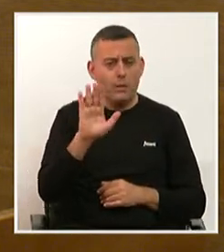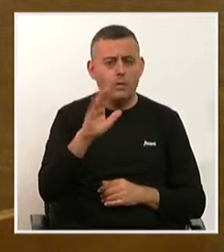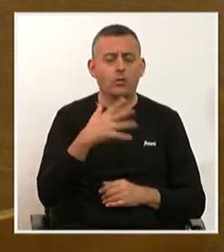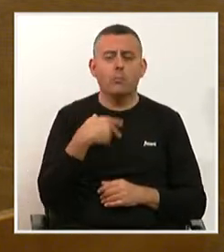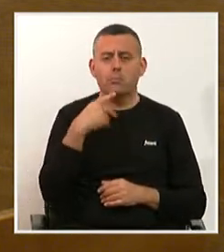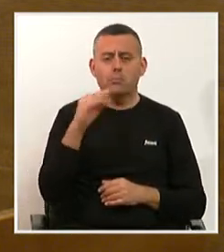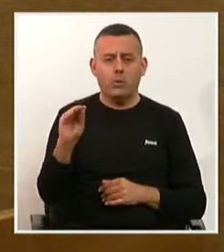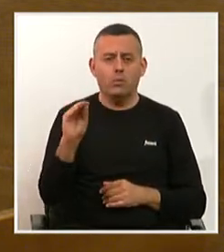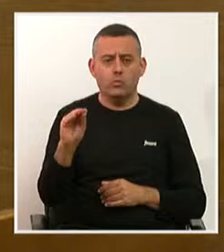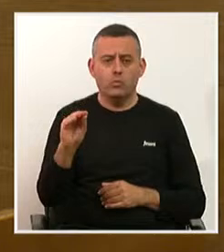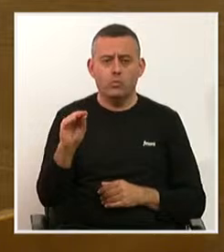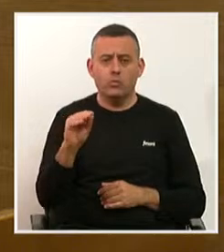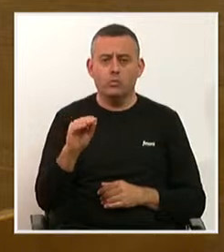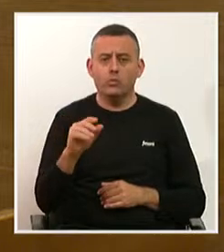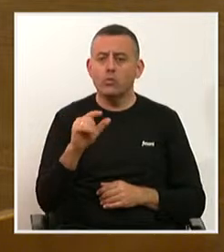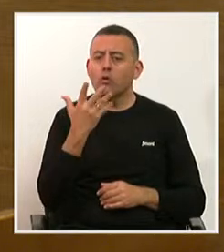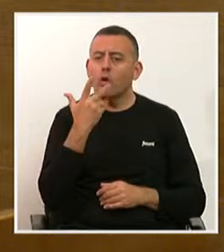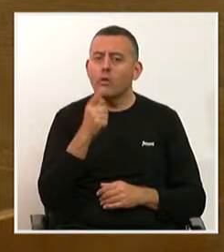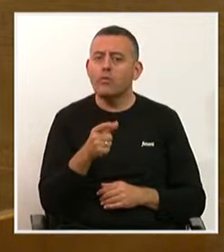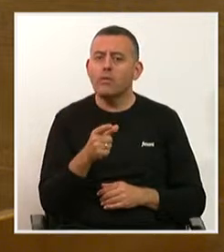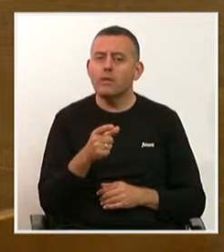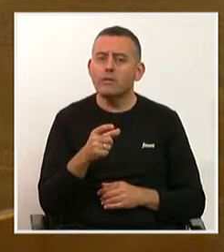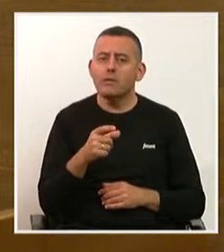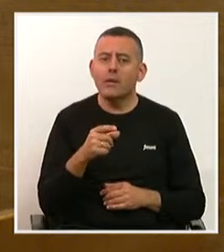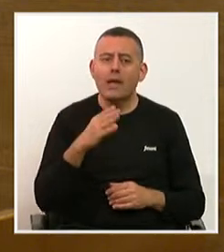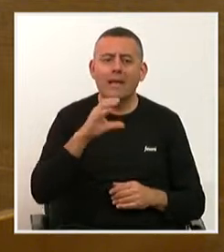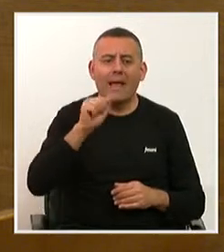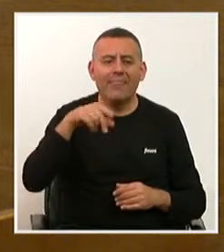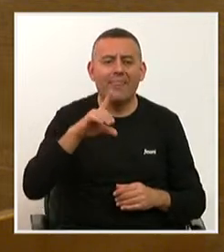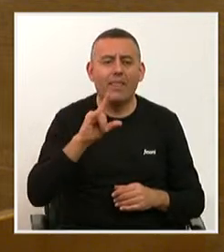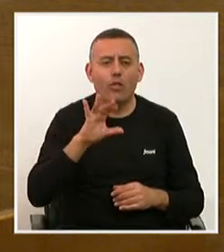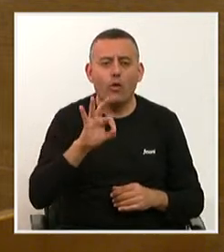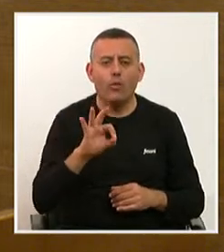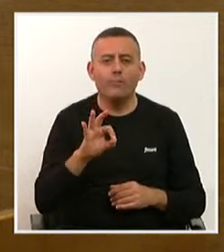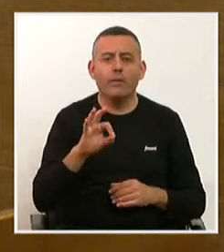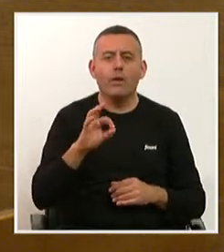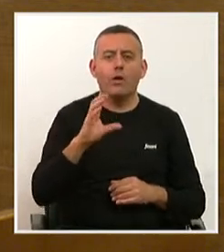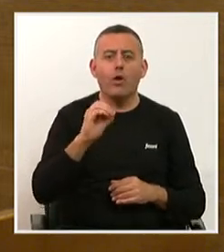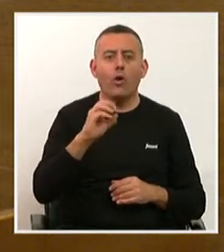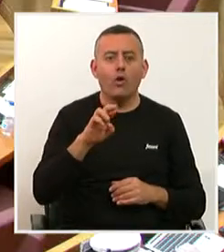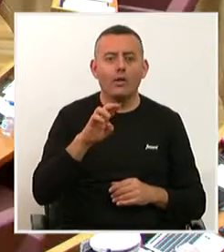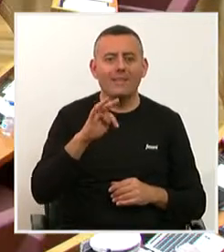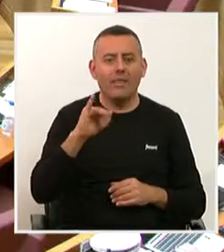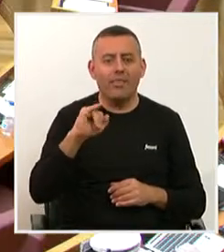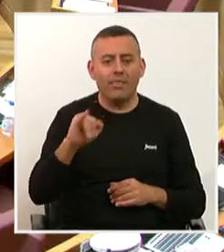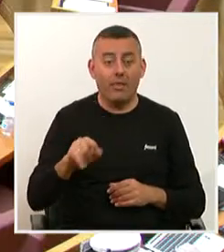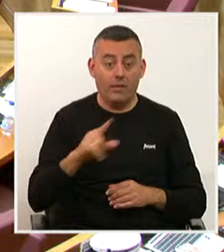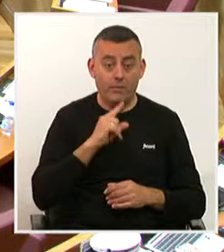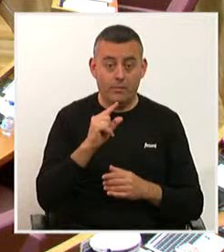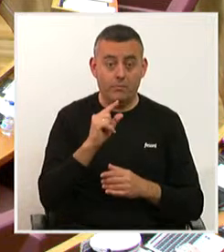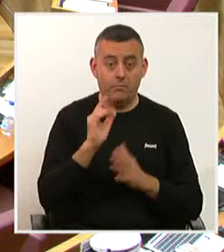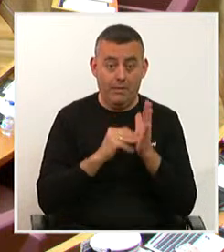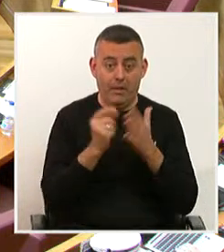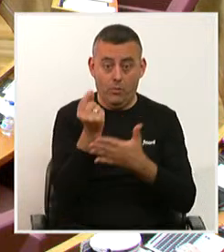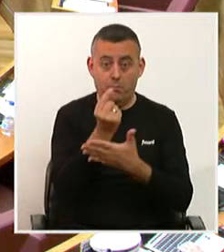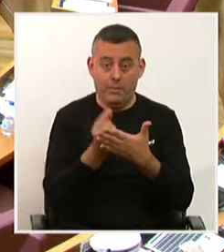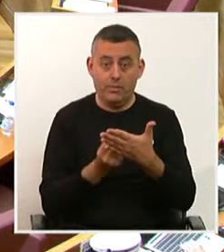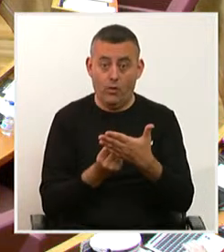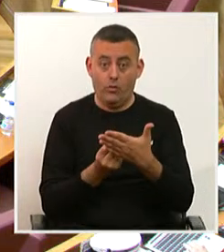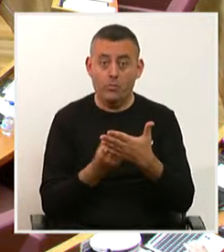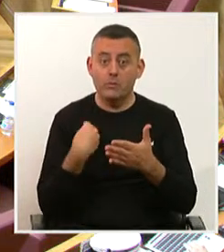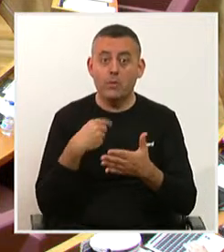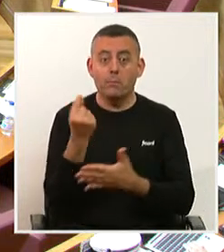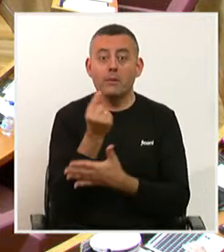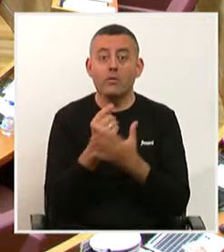con tamb cono Ortiz fabre es un pintor valenci con como el pintor de